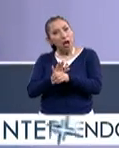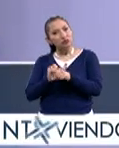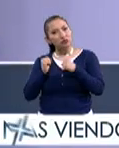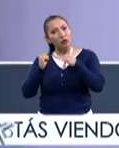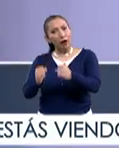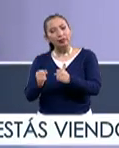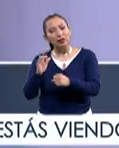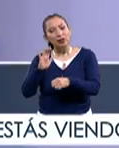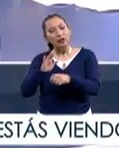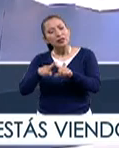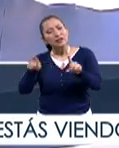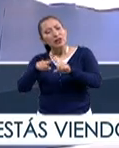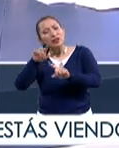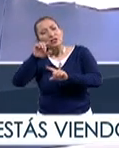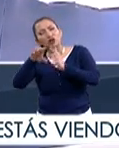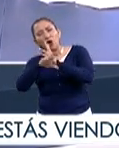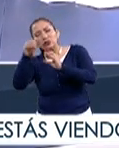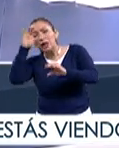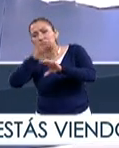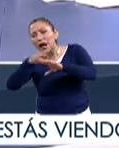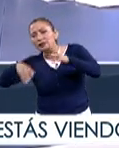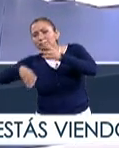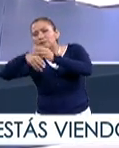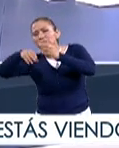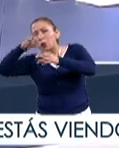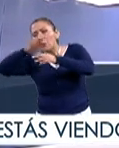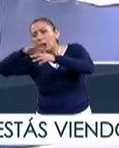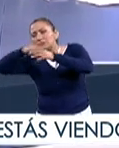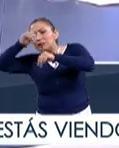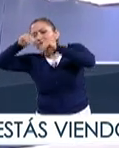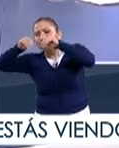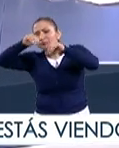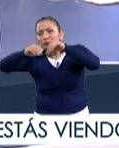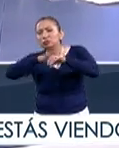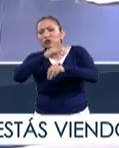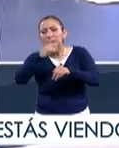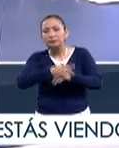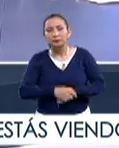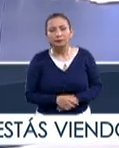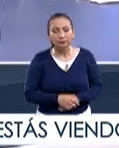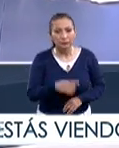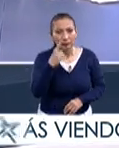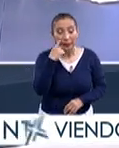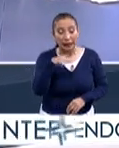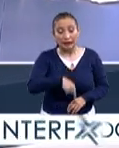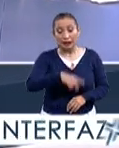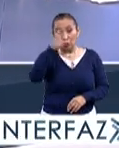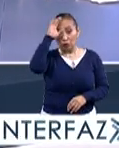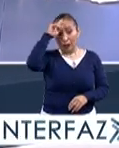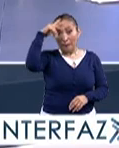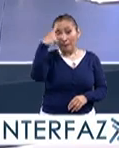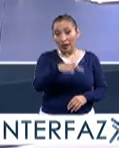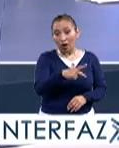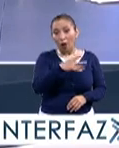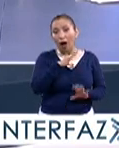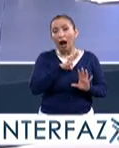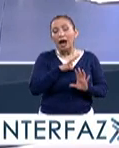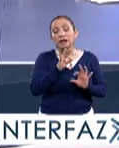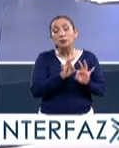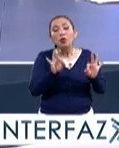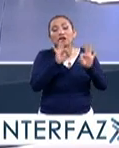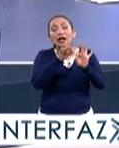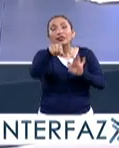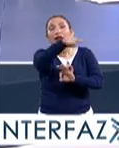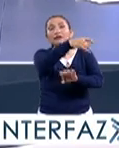fortalecido y con otros muchos elementos que se han combinado en esta fiesta. Porque tenemos, en la cultura mexicana le damos mucha importancia